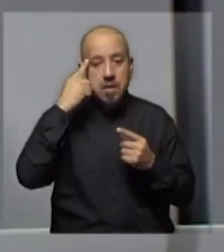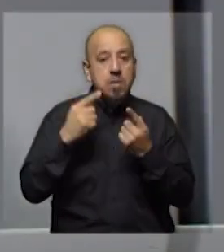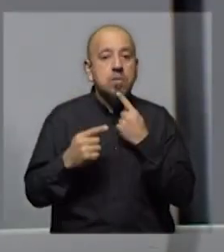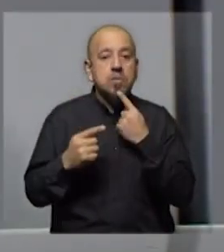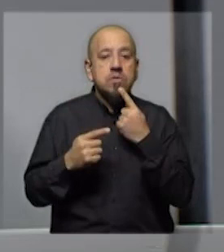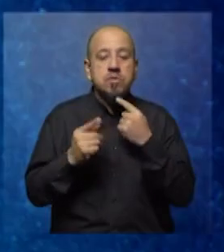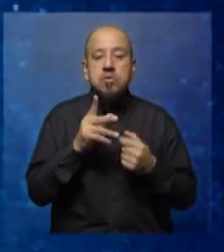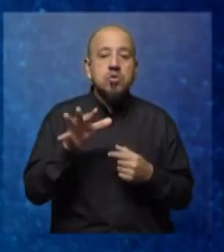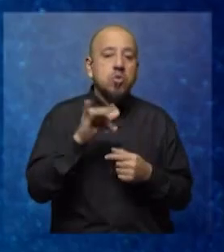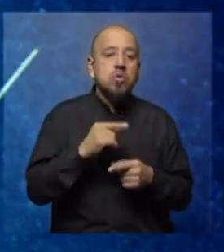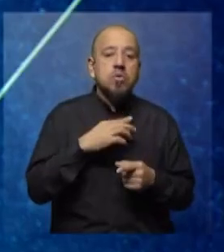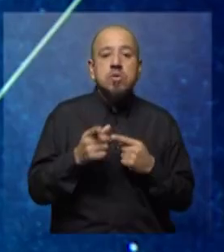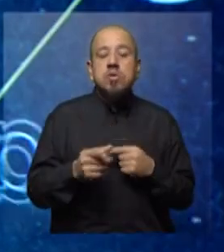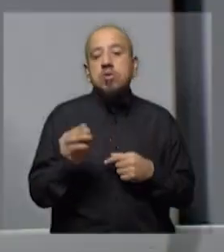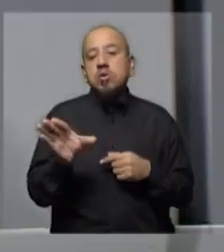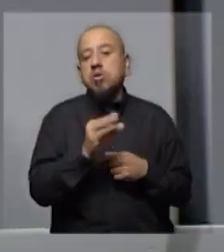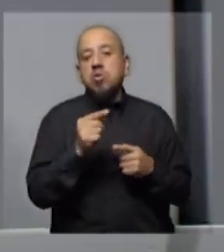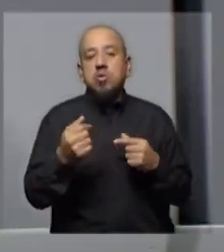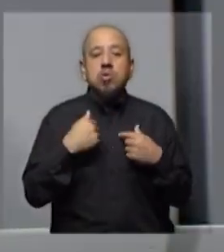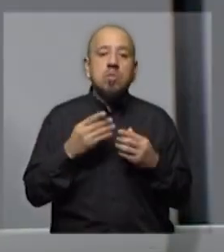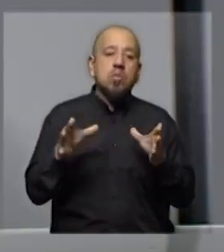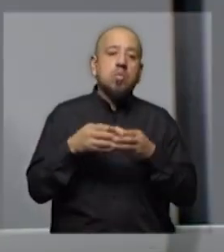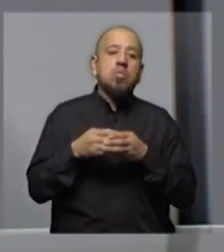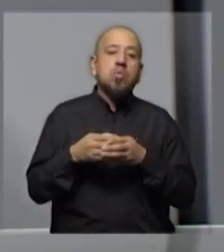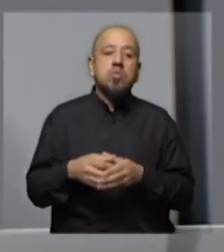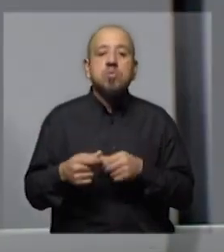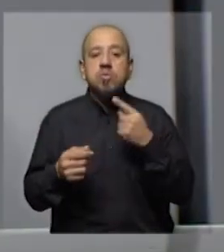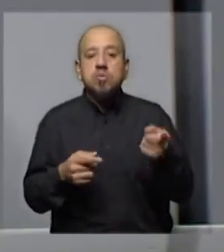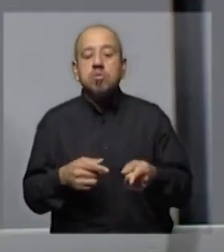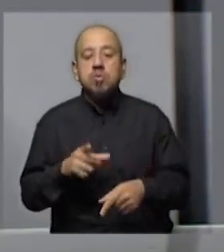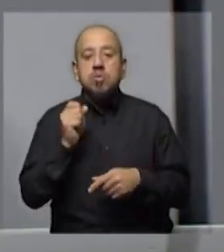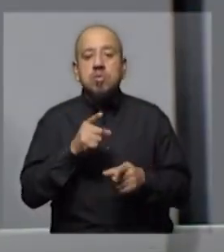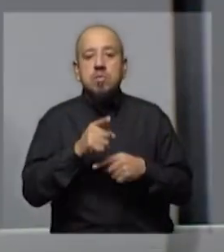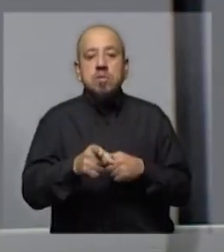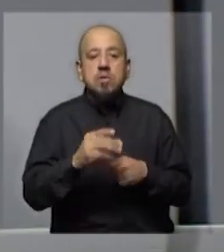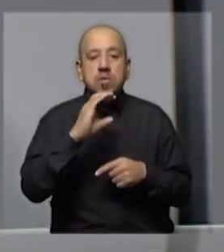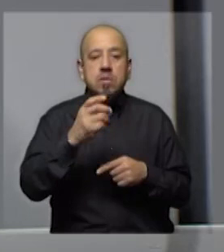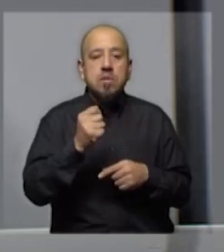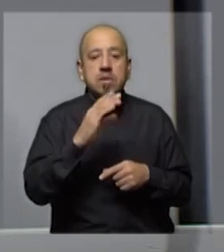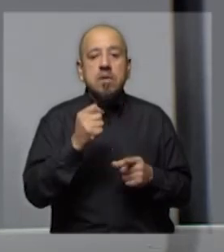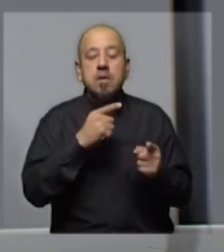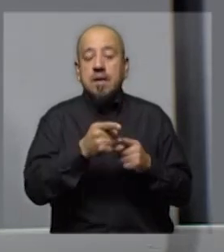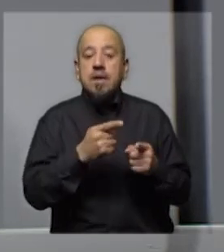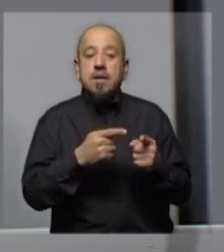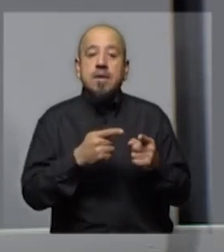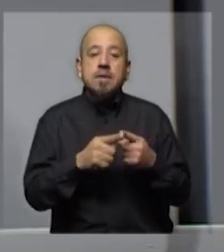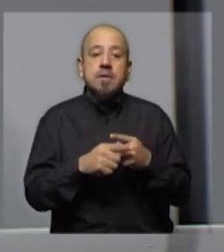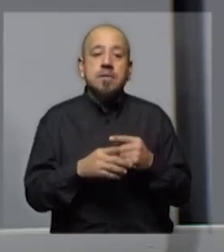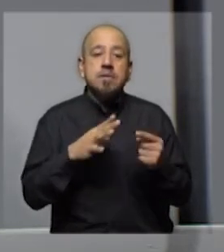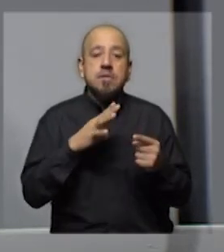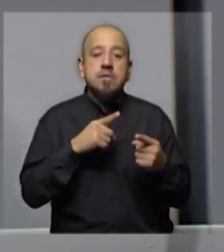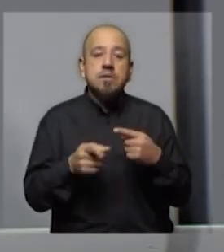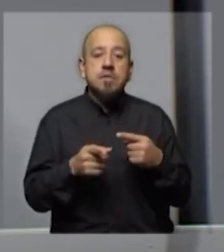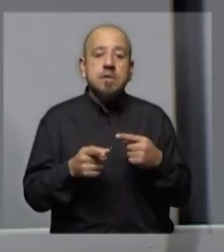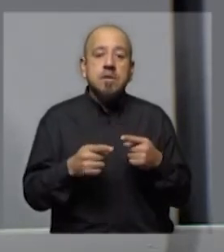nos pasa todos los días si todo lo que viene de mi partido está bien y todo lo nosotros está mal y acá Acá hay una